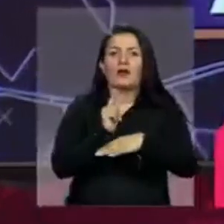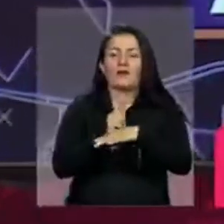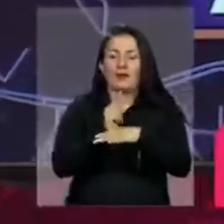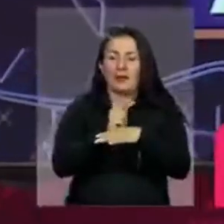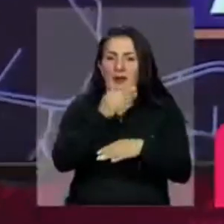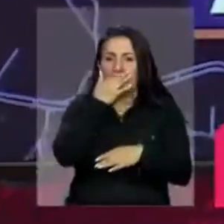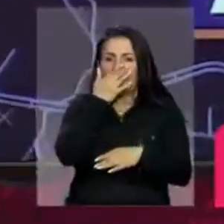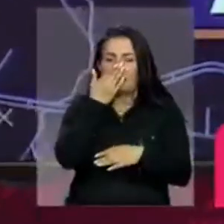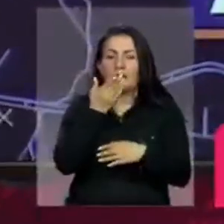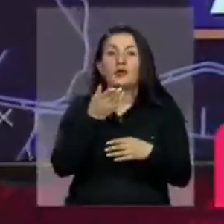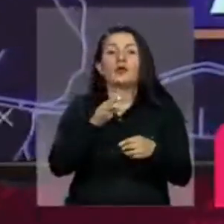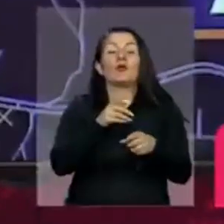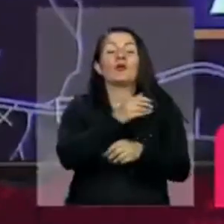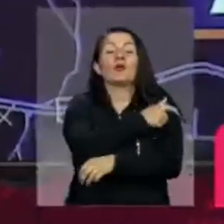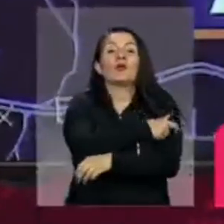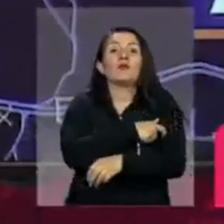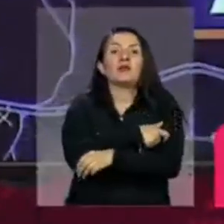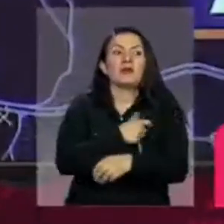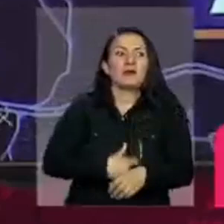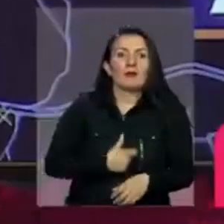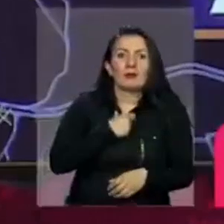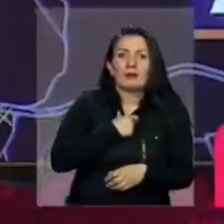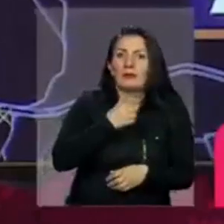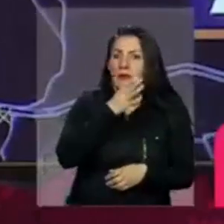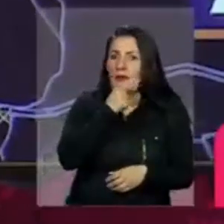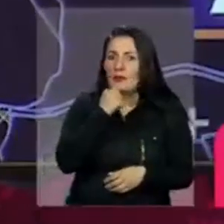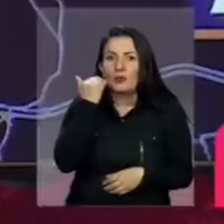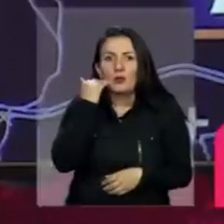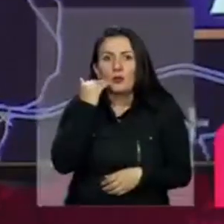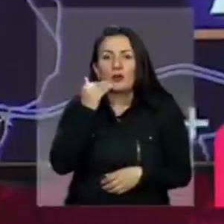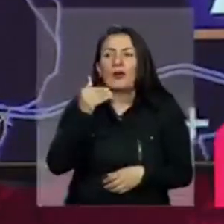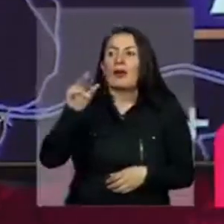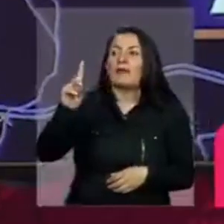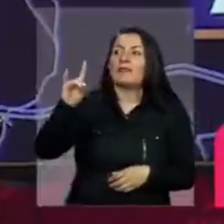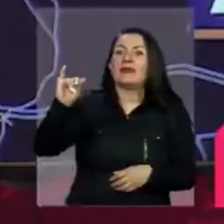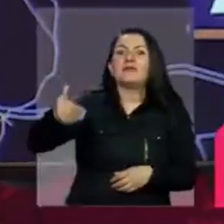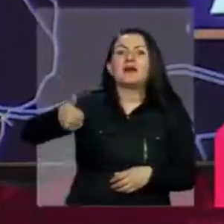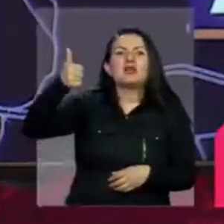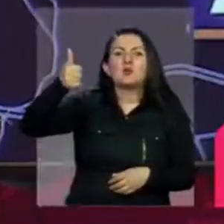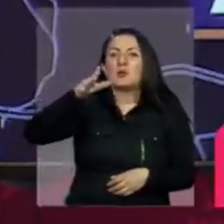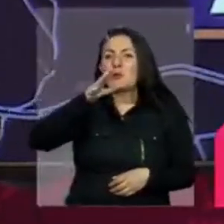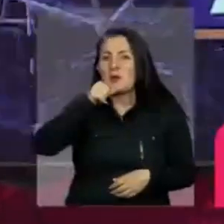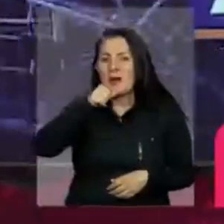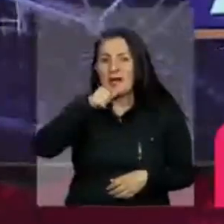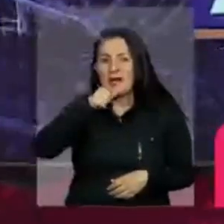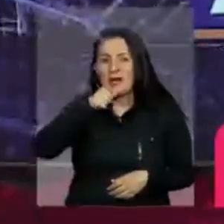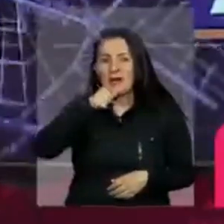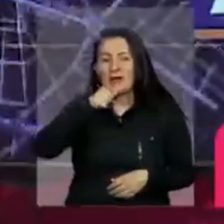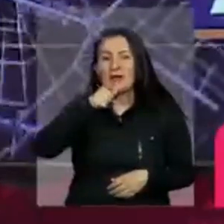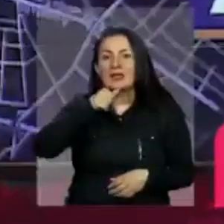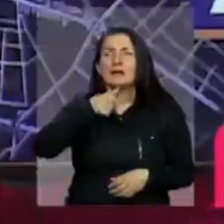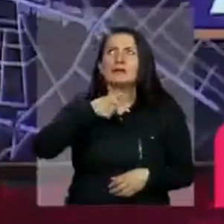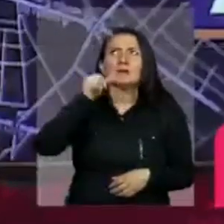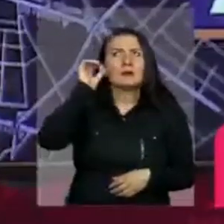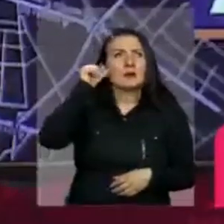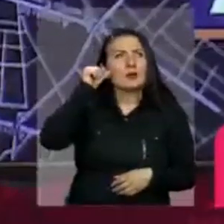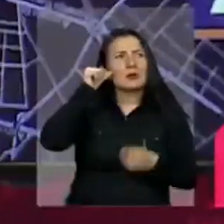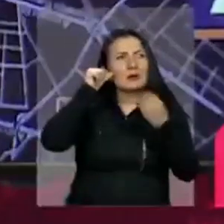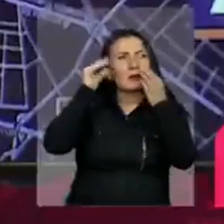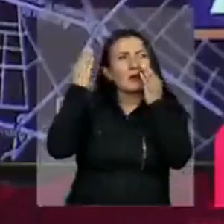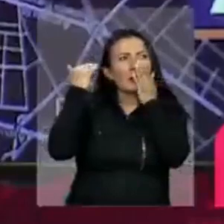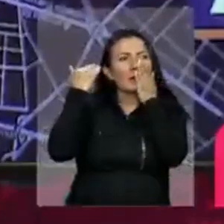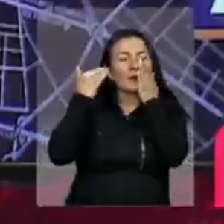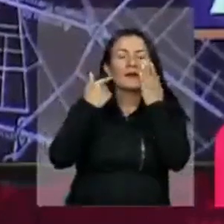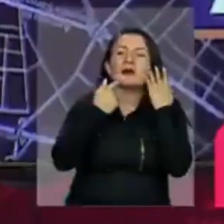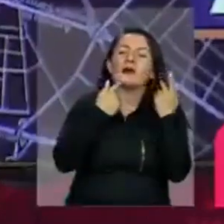federación, en el comité ejecutivo no hay una sola mujer, en la DIMAYOR, en algún momento, no recuerdo en dónde se estaba